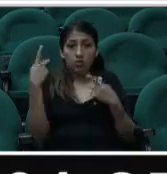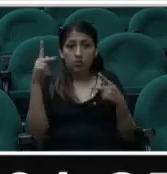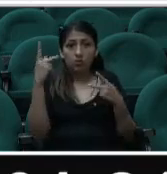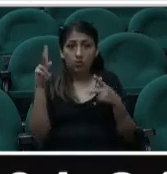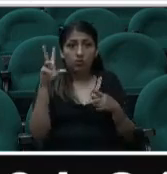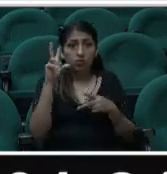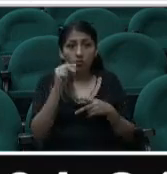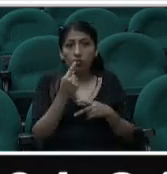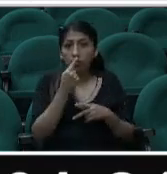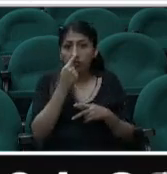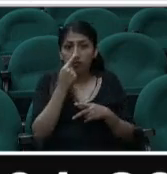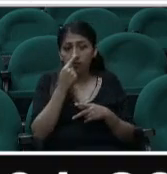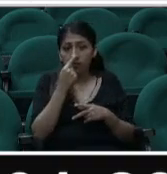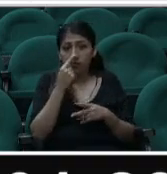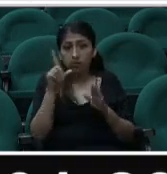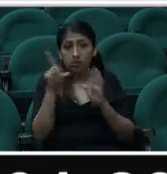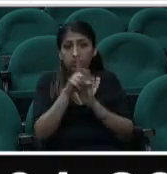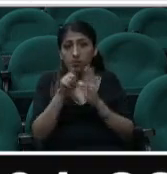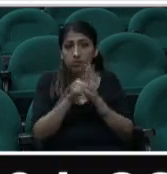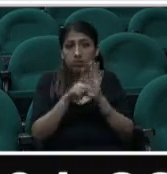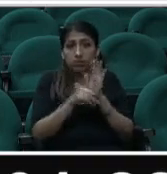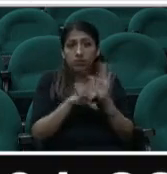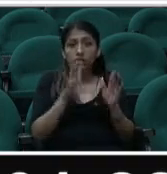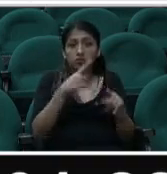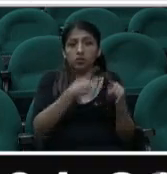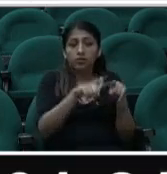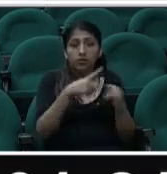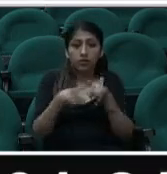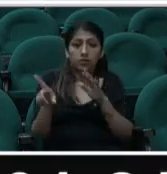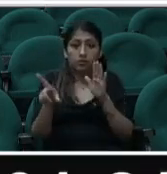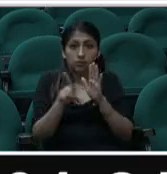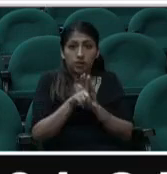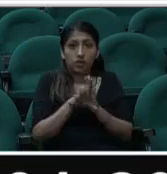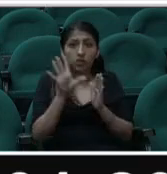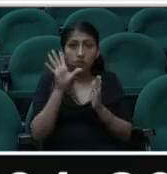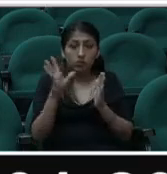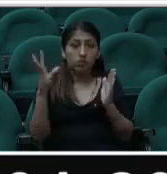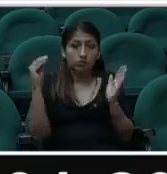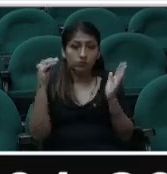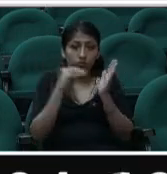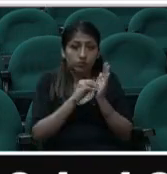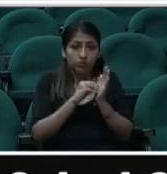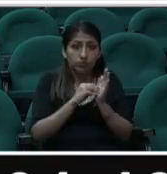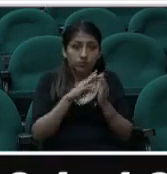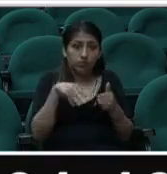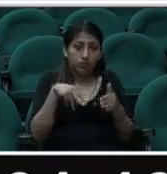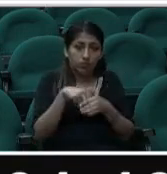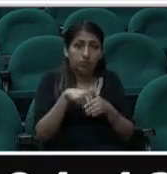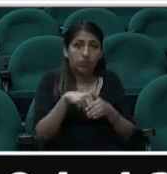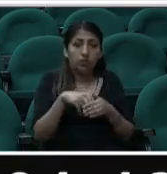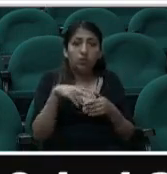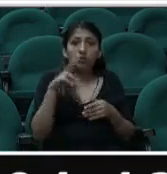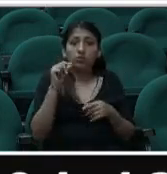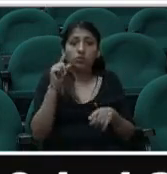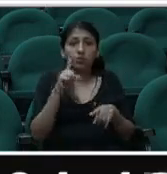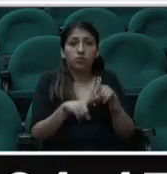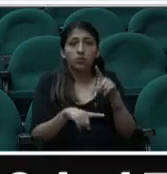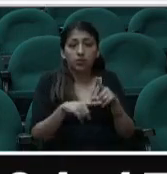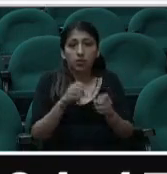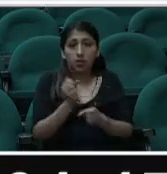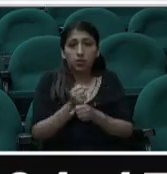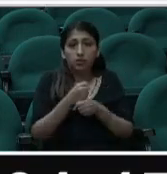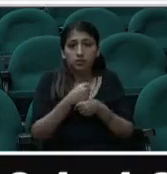o no le interesa hacer los reglamentos de las distintas leyes que se encuentran estancadas allí sin poder